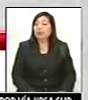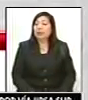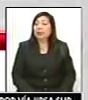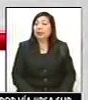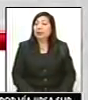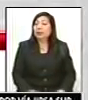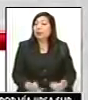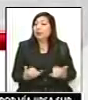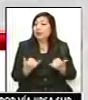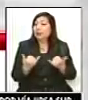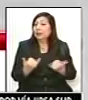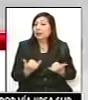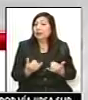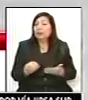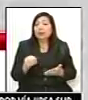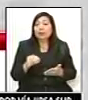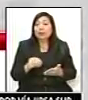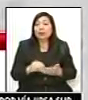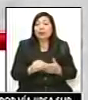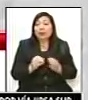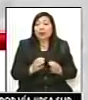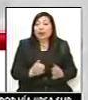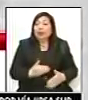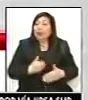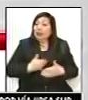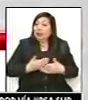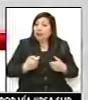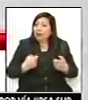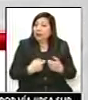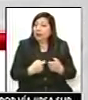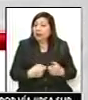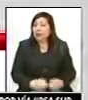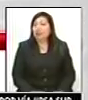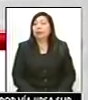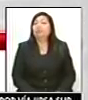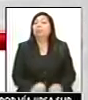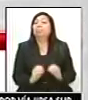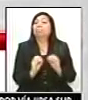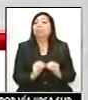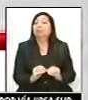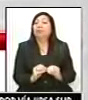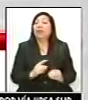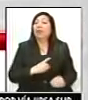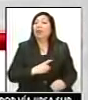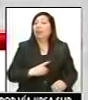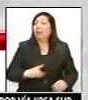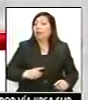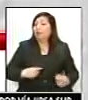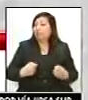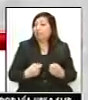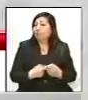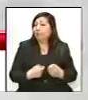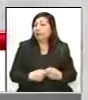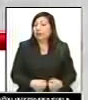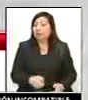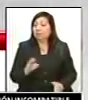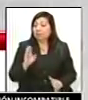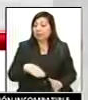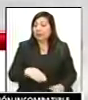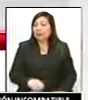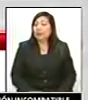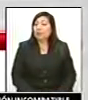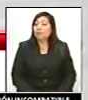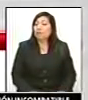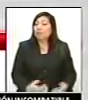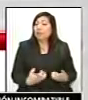En este caso, la concesión definitiva de generación de energía eléctrica que otorgaba la Dirección General de Electricidad del MINDEM.